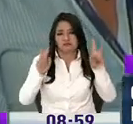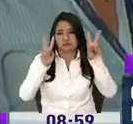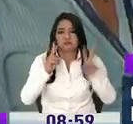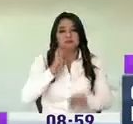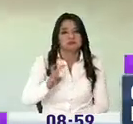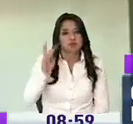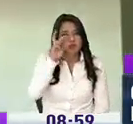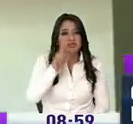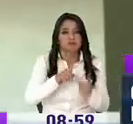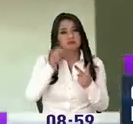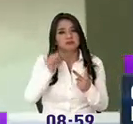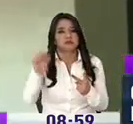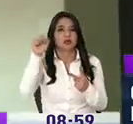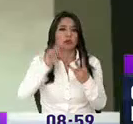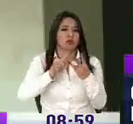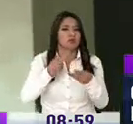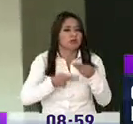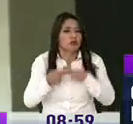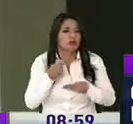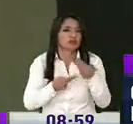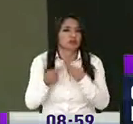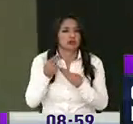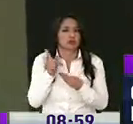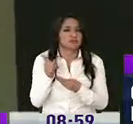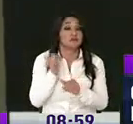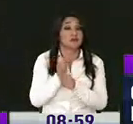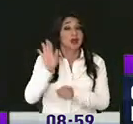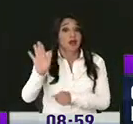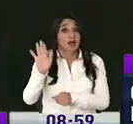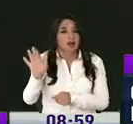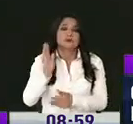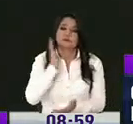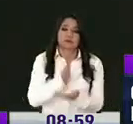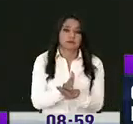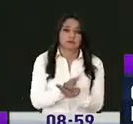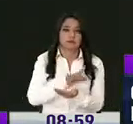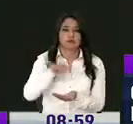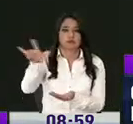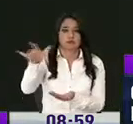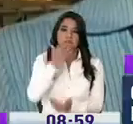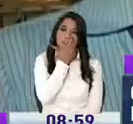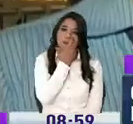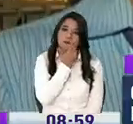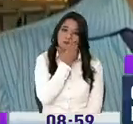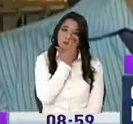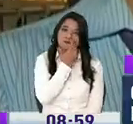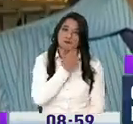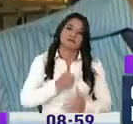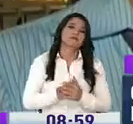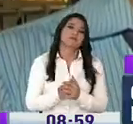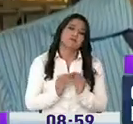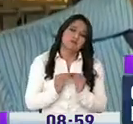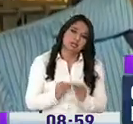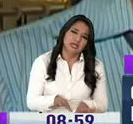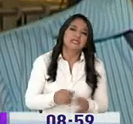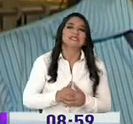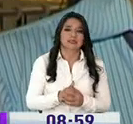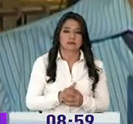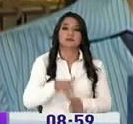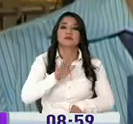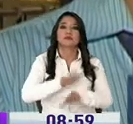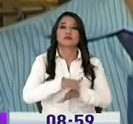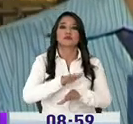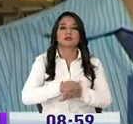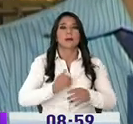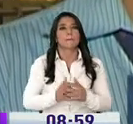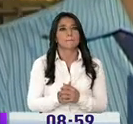sea paseo o simplemente asuntos comerciales, han decidido suspender dicha gira. Perjudica en cierto sentido por el tema